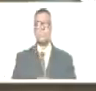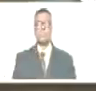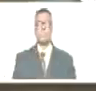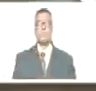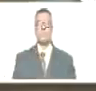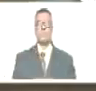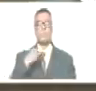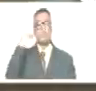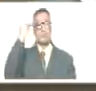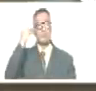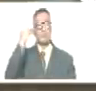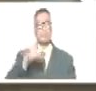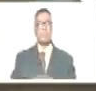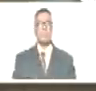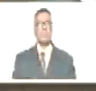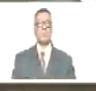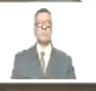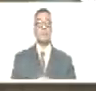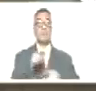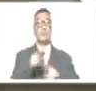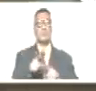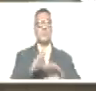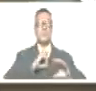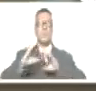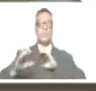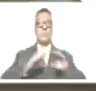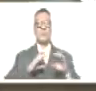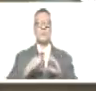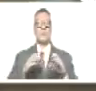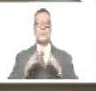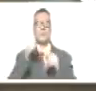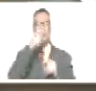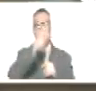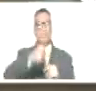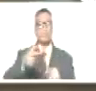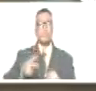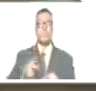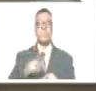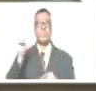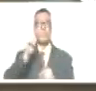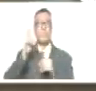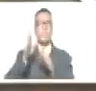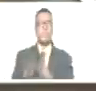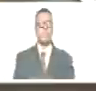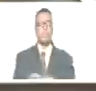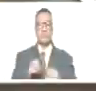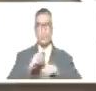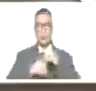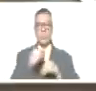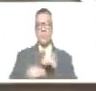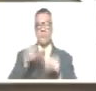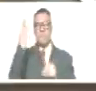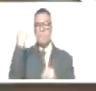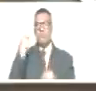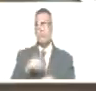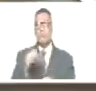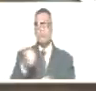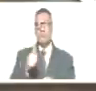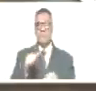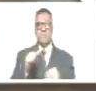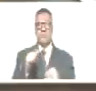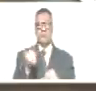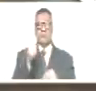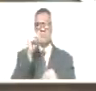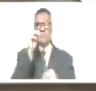Considerando que, mediante un comunicado a todo el pueblo venezolano emanado el pasado 17 de marzo